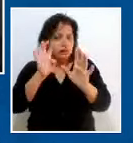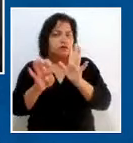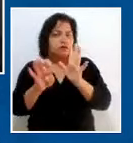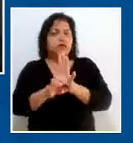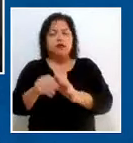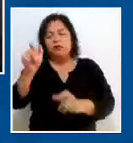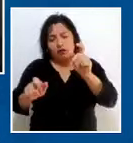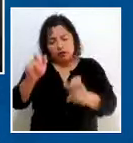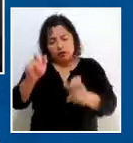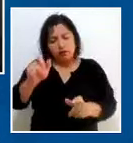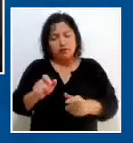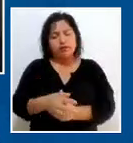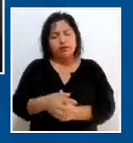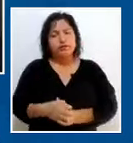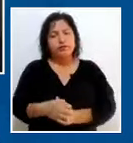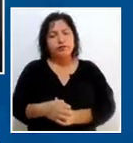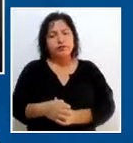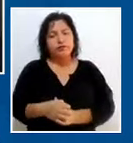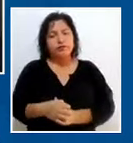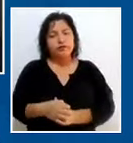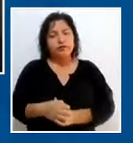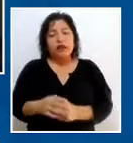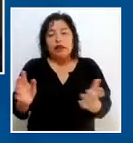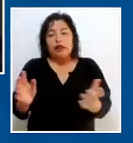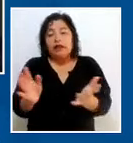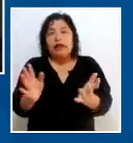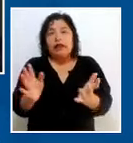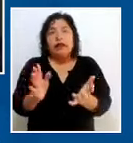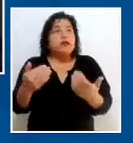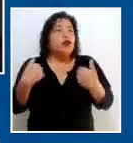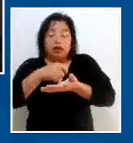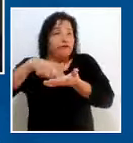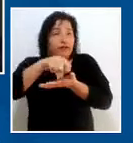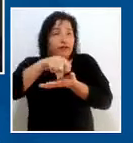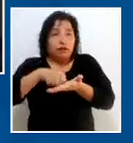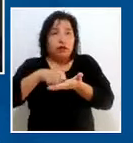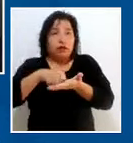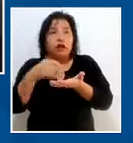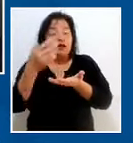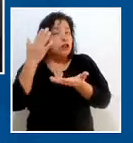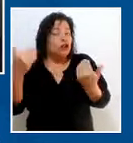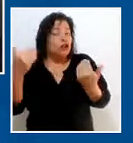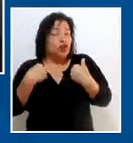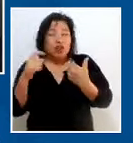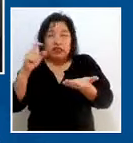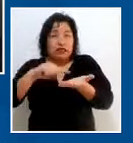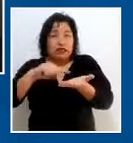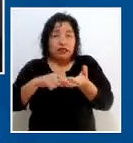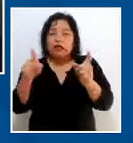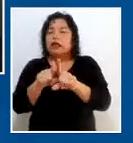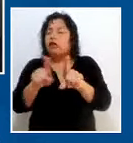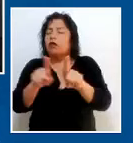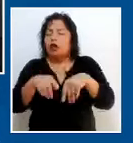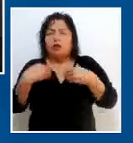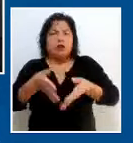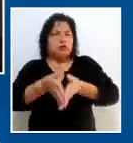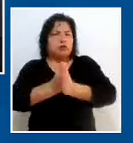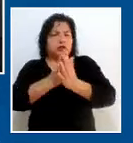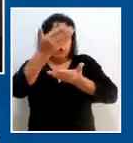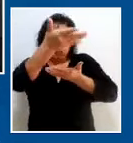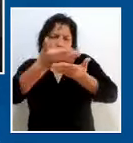personas que no tienen una firma o que no cuentan todavía con DNI, igual pueden presentar su